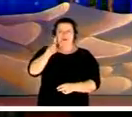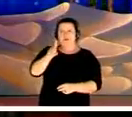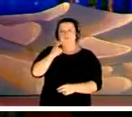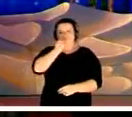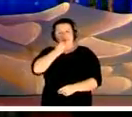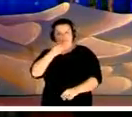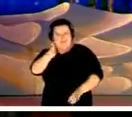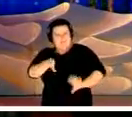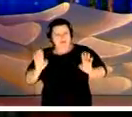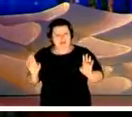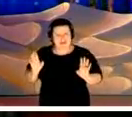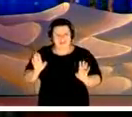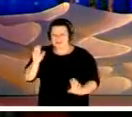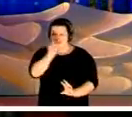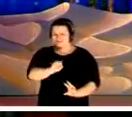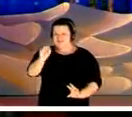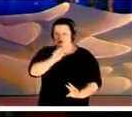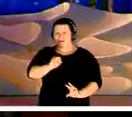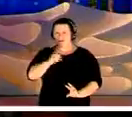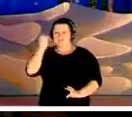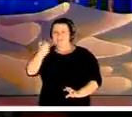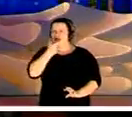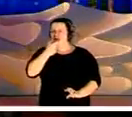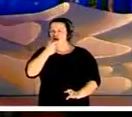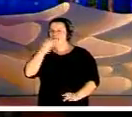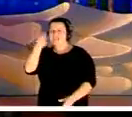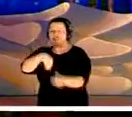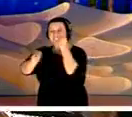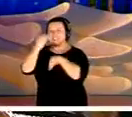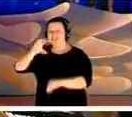mal, De hecho, te comería toda la galleta, príncipe.